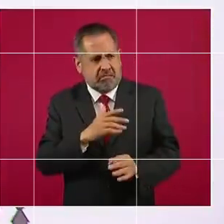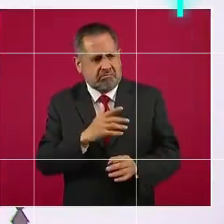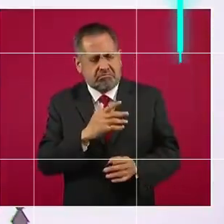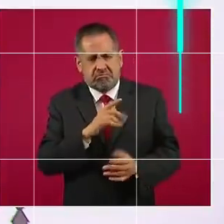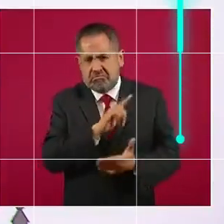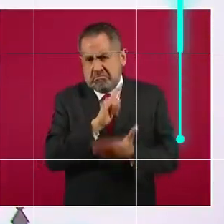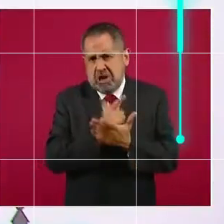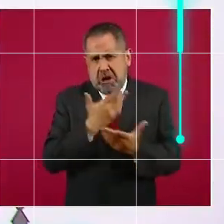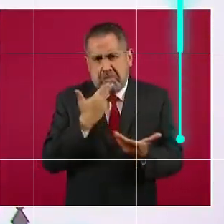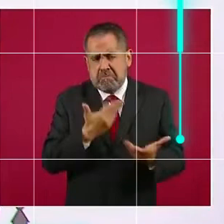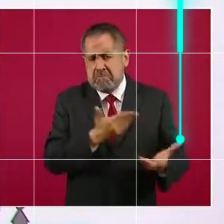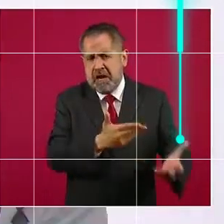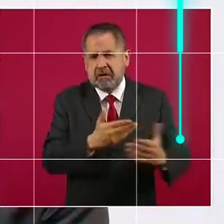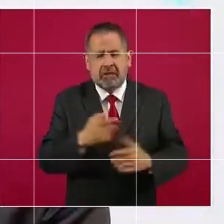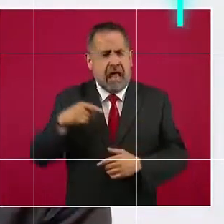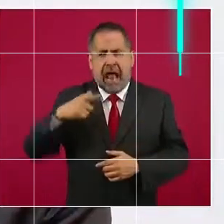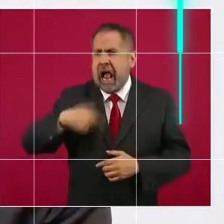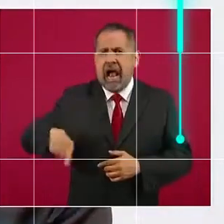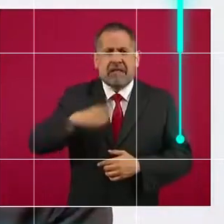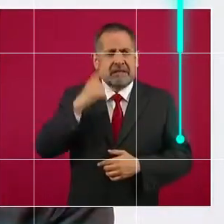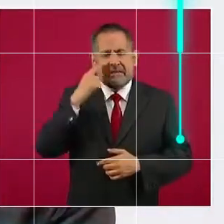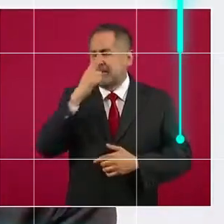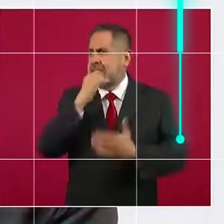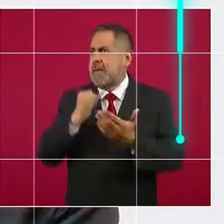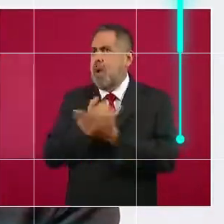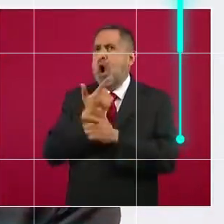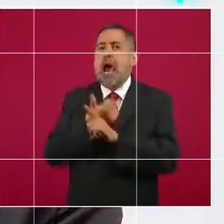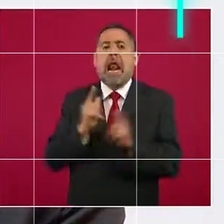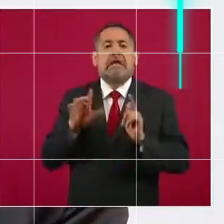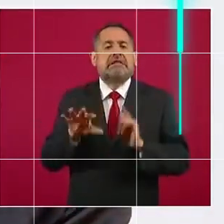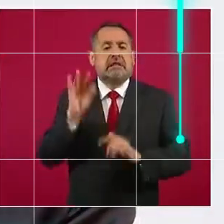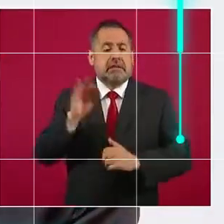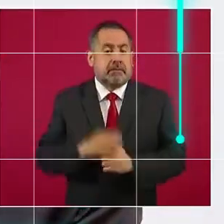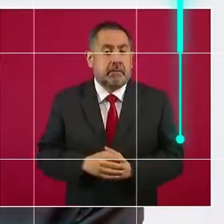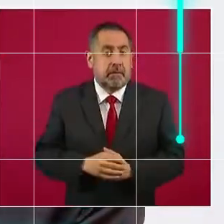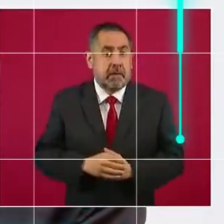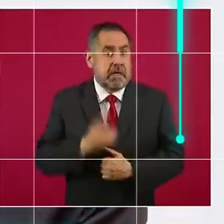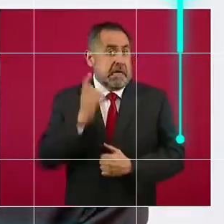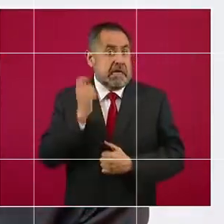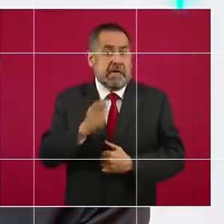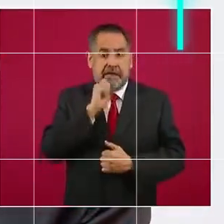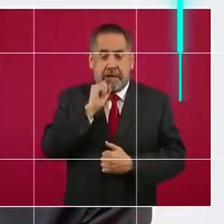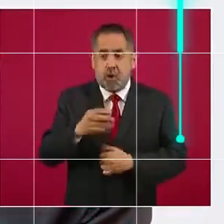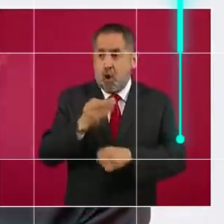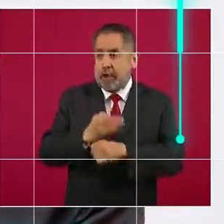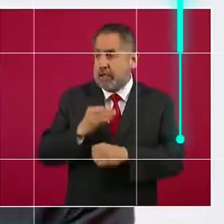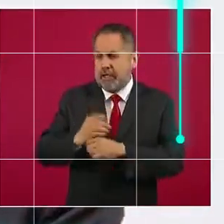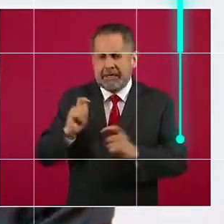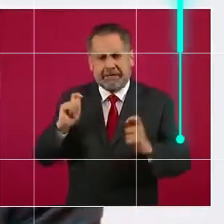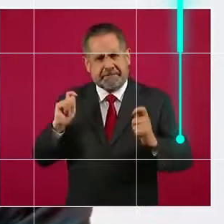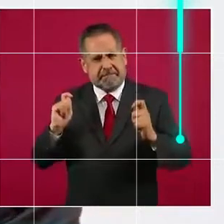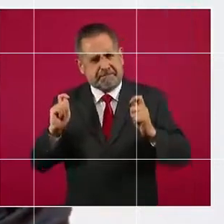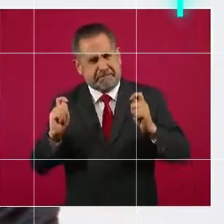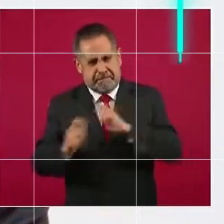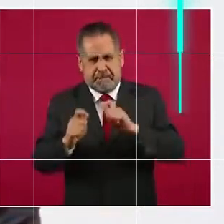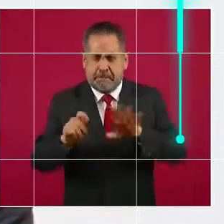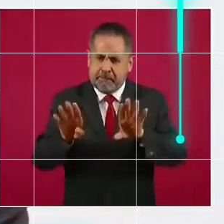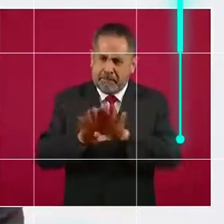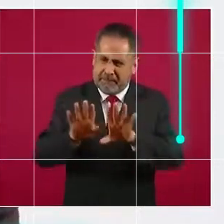auténtica democracia. Máxime cuando se está llevando a cabo una transformación